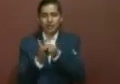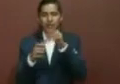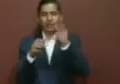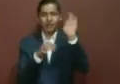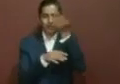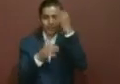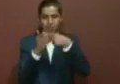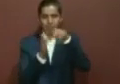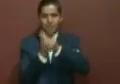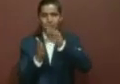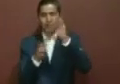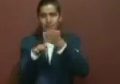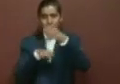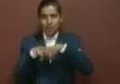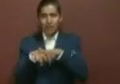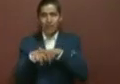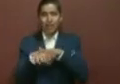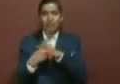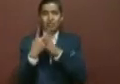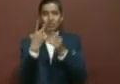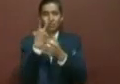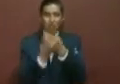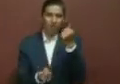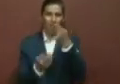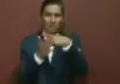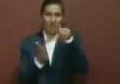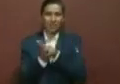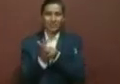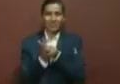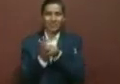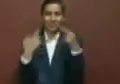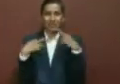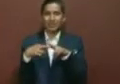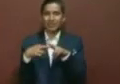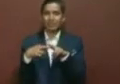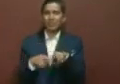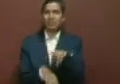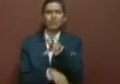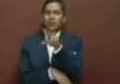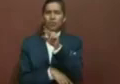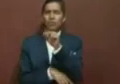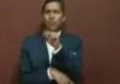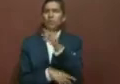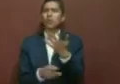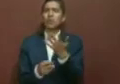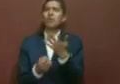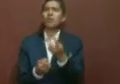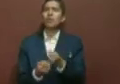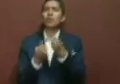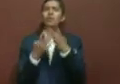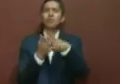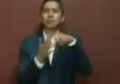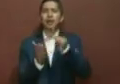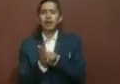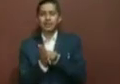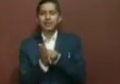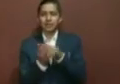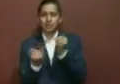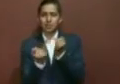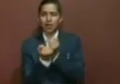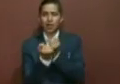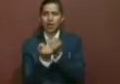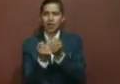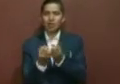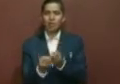estatal, que tienen doble plaza. Y entonces no corresponde, digamos, el número de plazas con el número